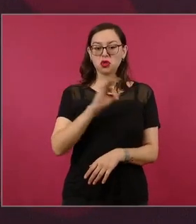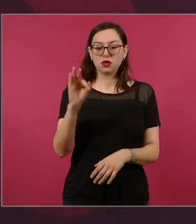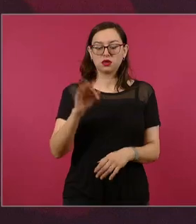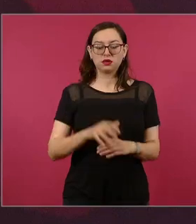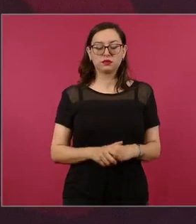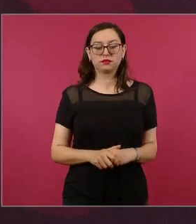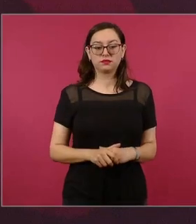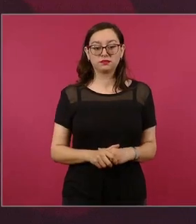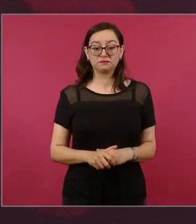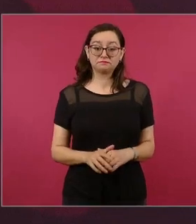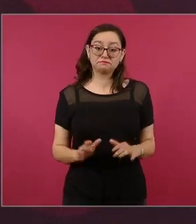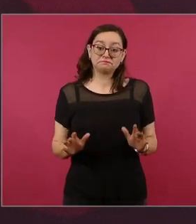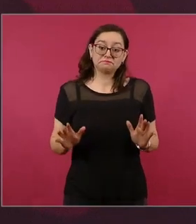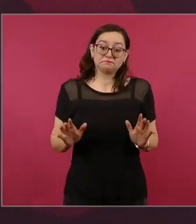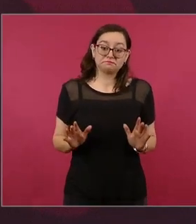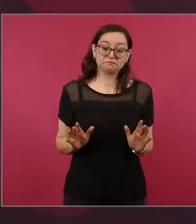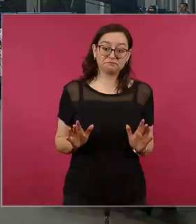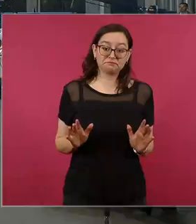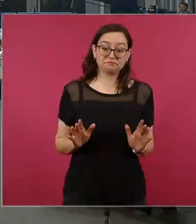pero bueno.